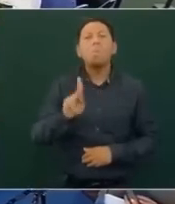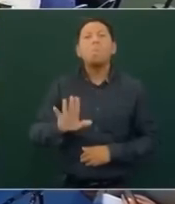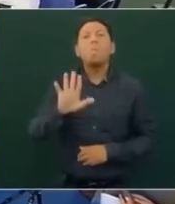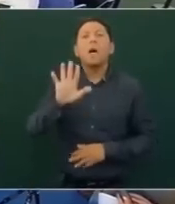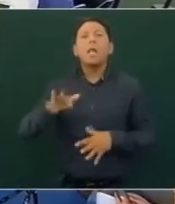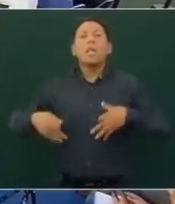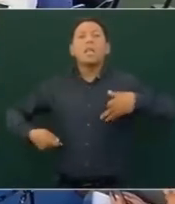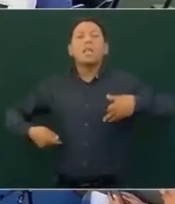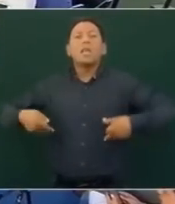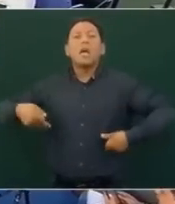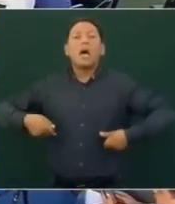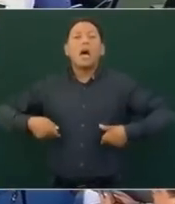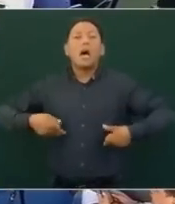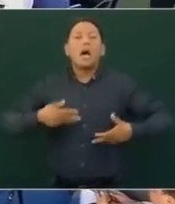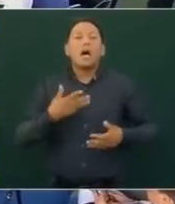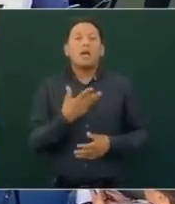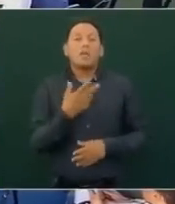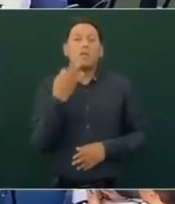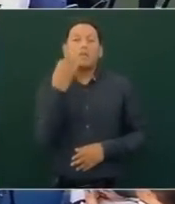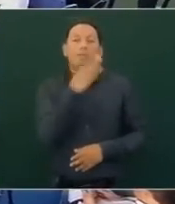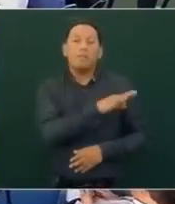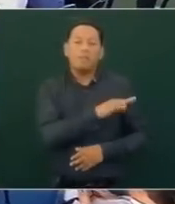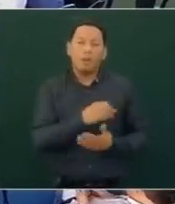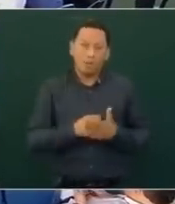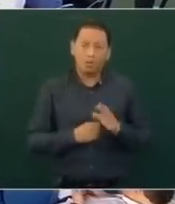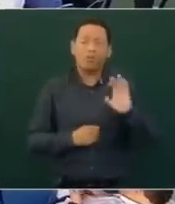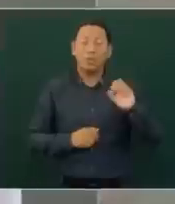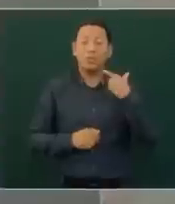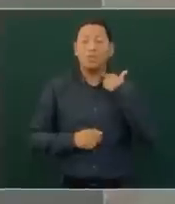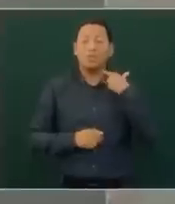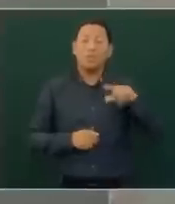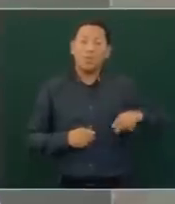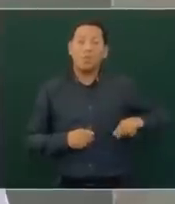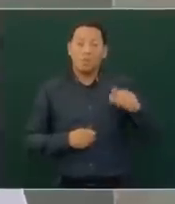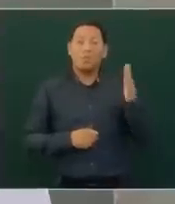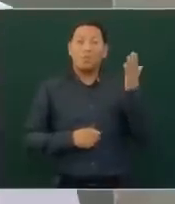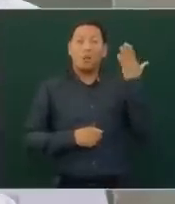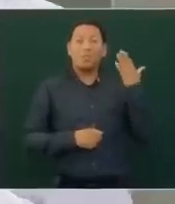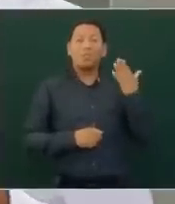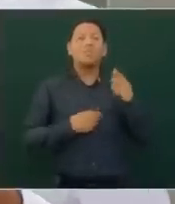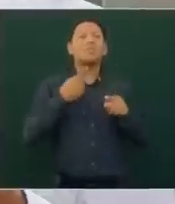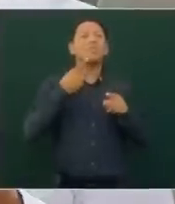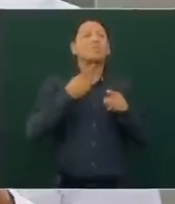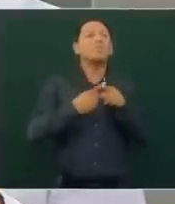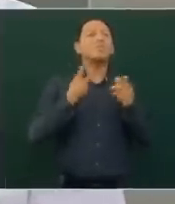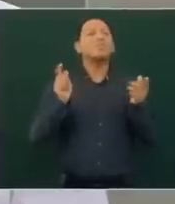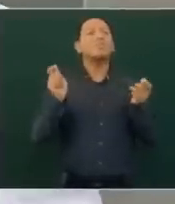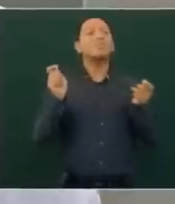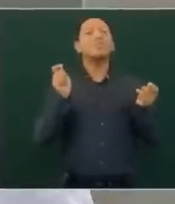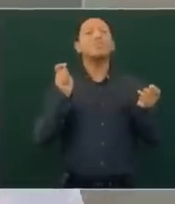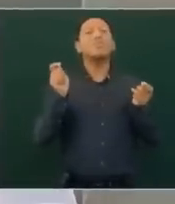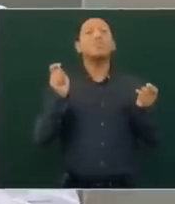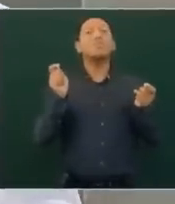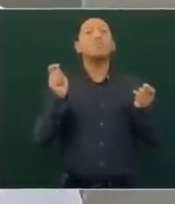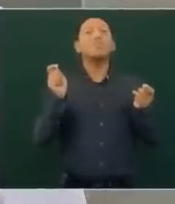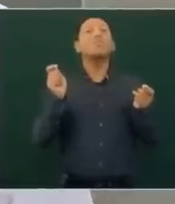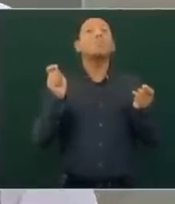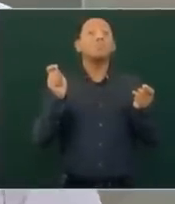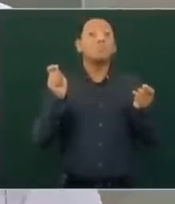En realidad, el gobierno estaba en manos de una